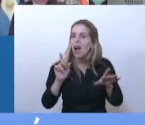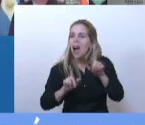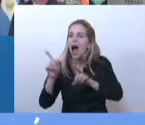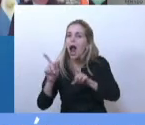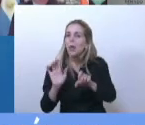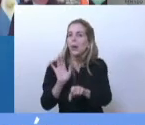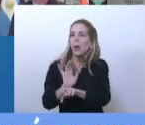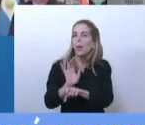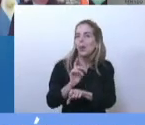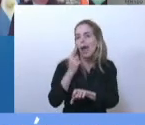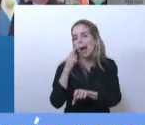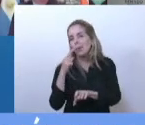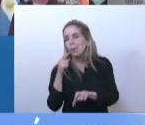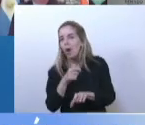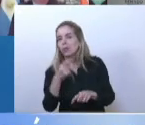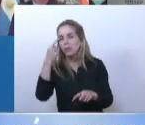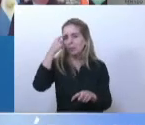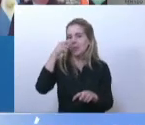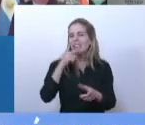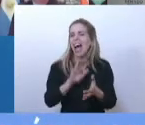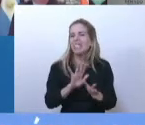utilizar políticamente esto